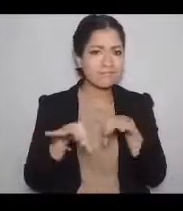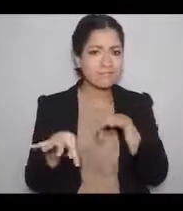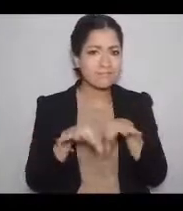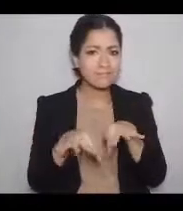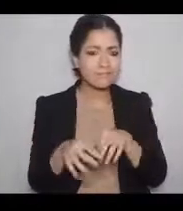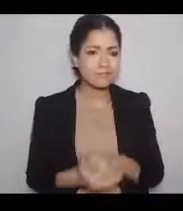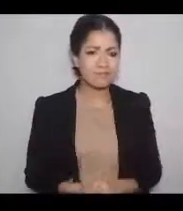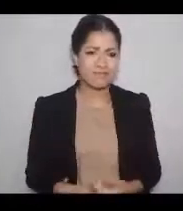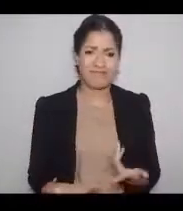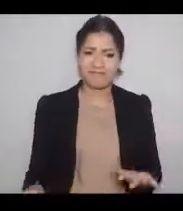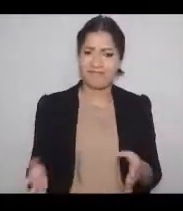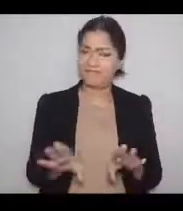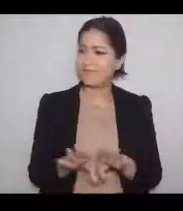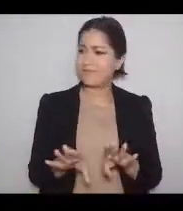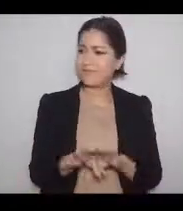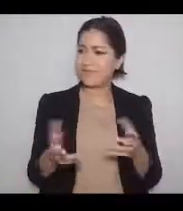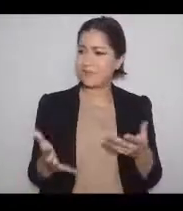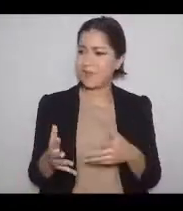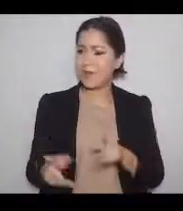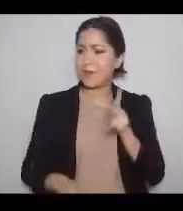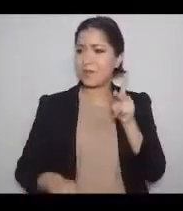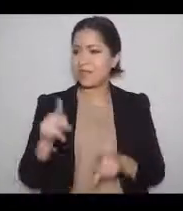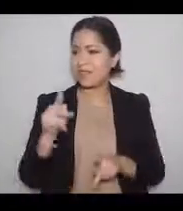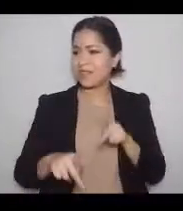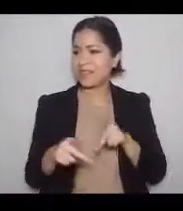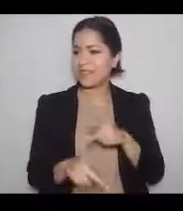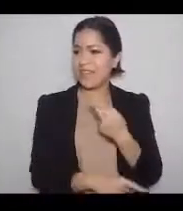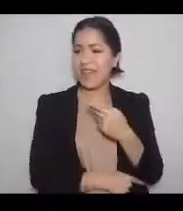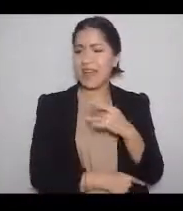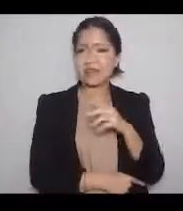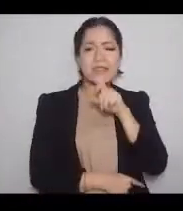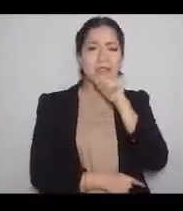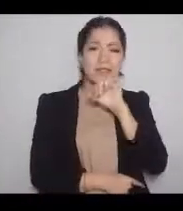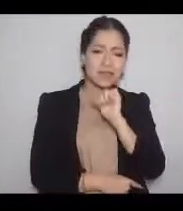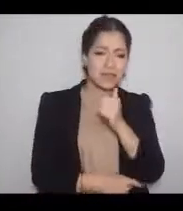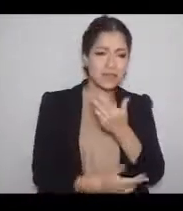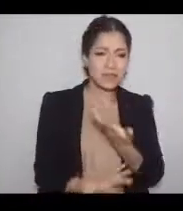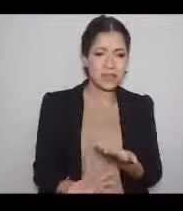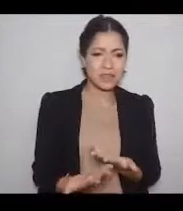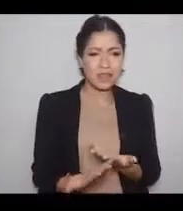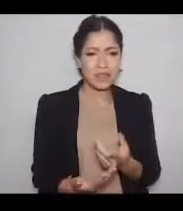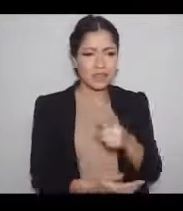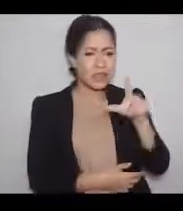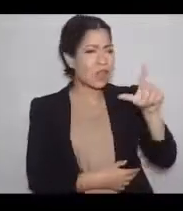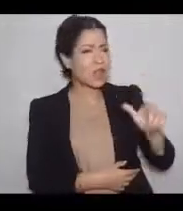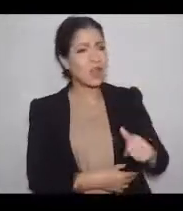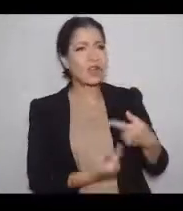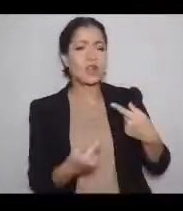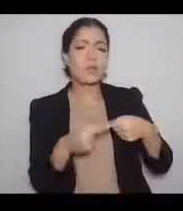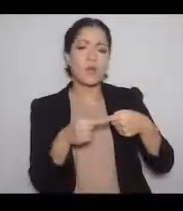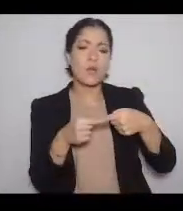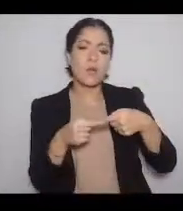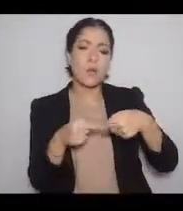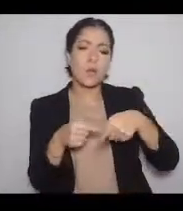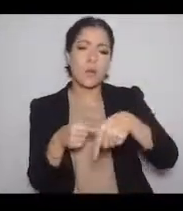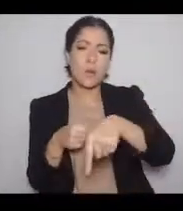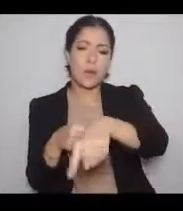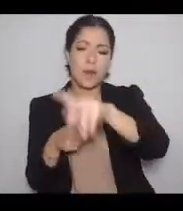Es curioso que hables de Hamlet y de Lear. Más curioso va a ser que después hable de corrido.